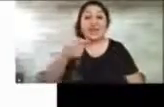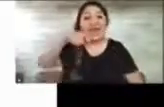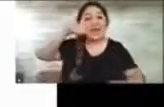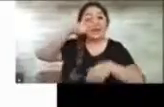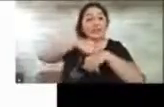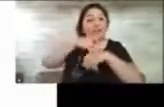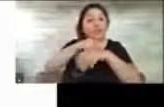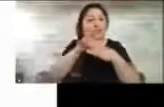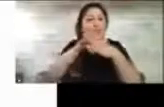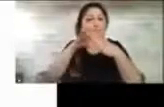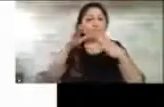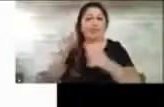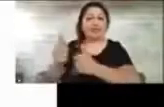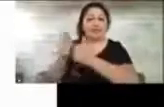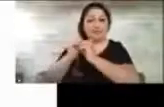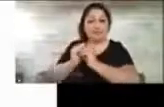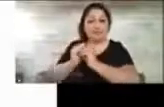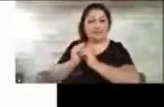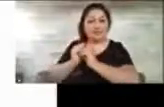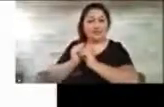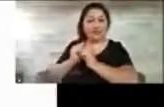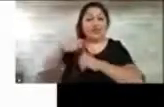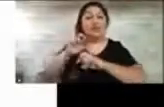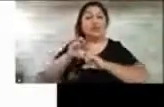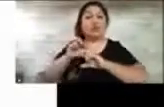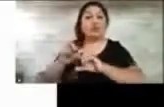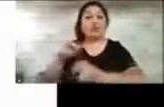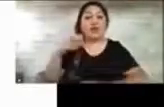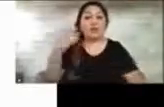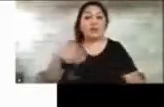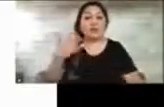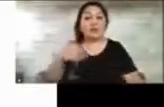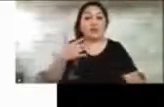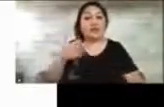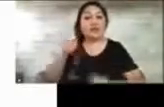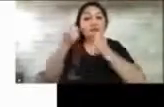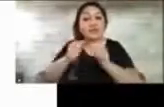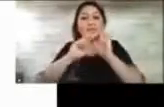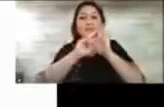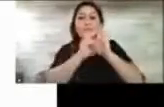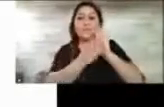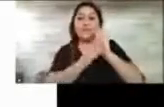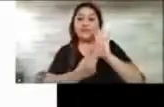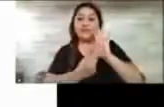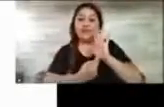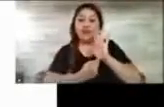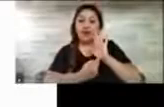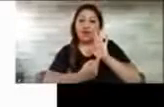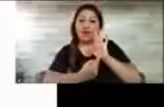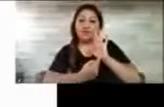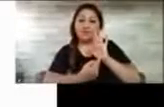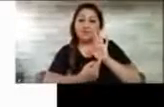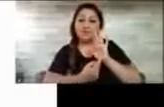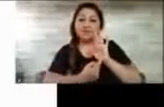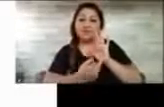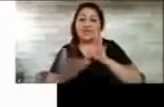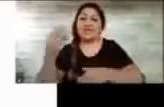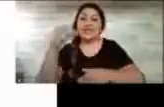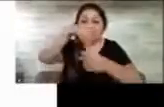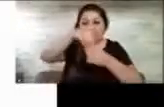desafío. Es una oportunidad importante para poder modificar, incluir y legislar